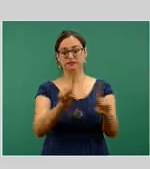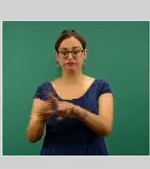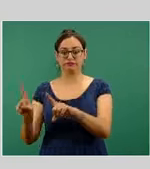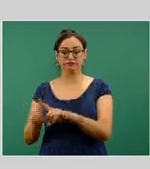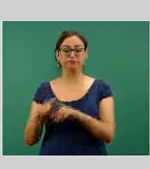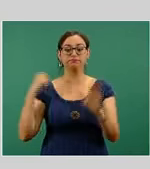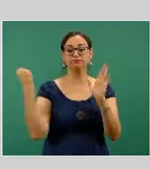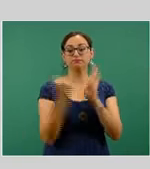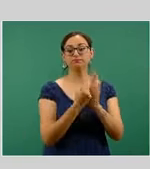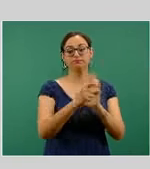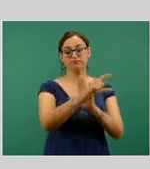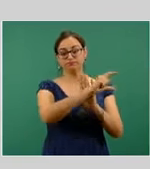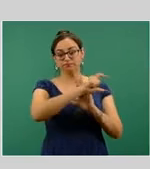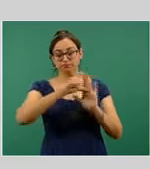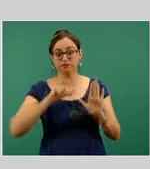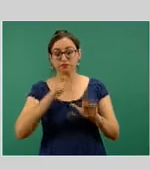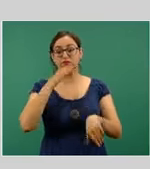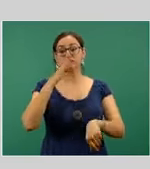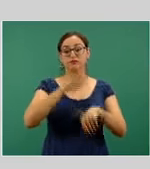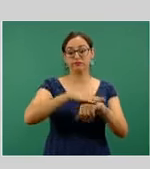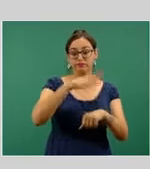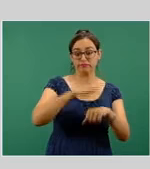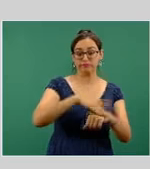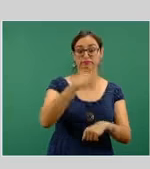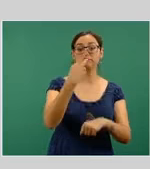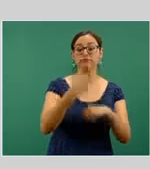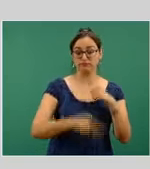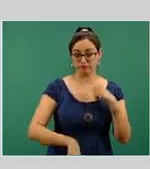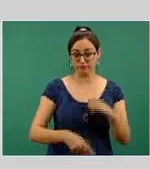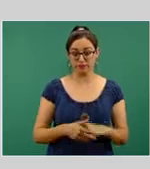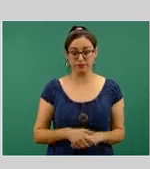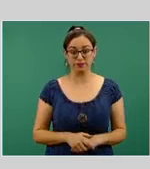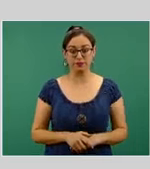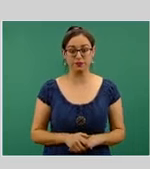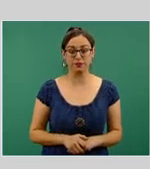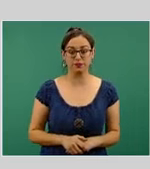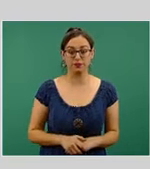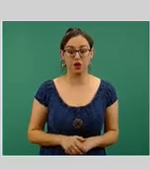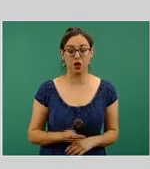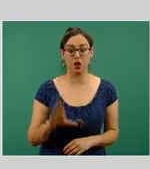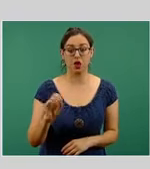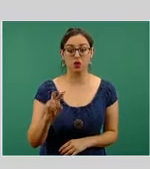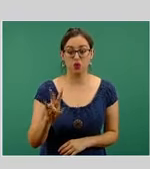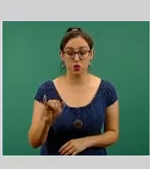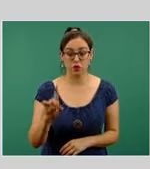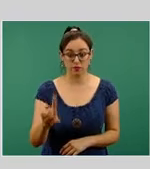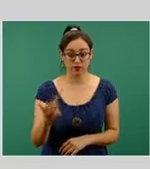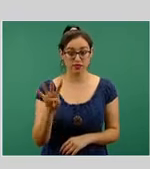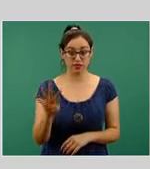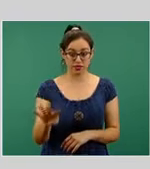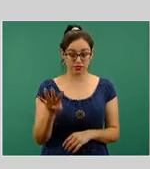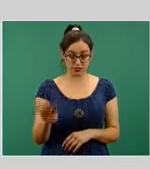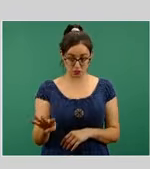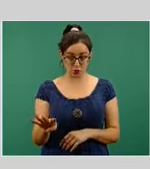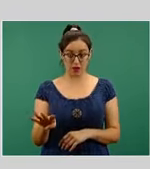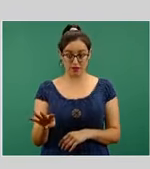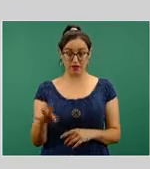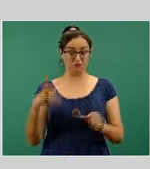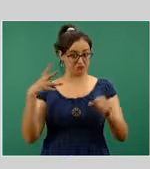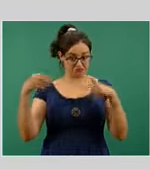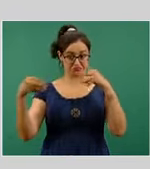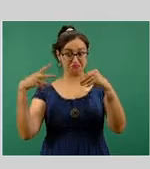menos cantidad de ingredientes nocivos para la salud. La obesidad, al igual que el COVID-19, mencionó, es una pandemia